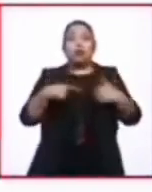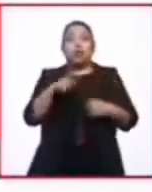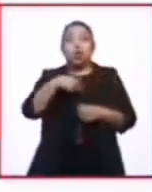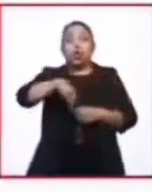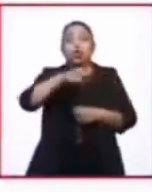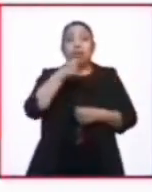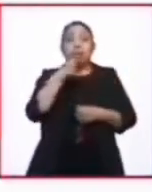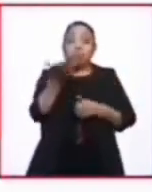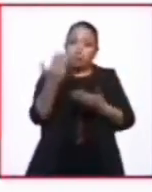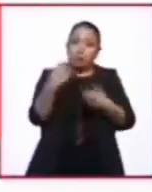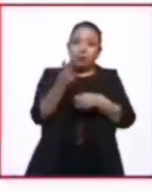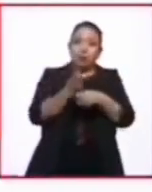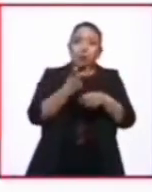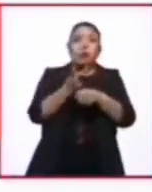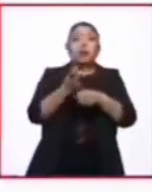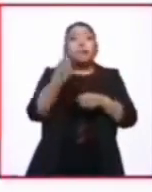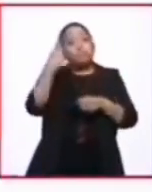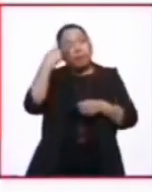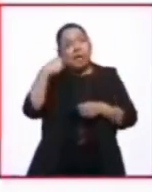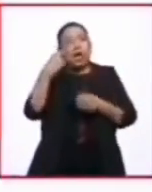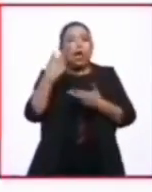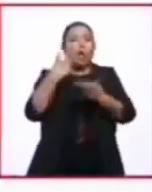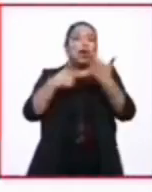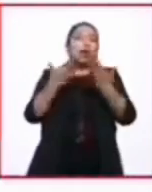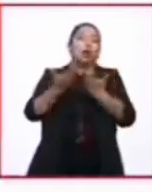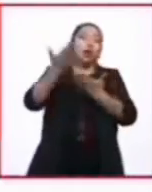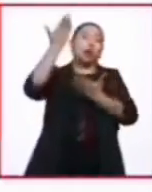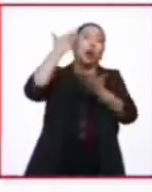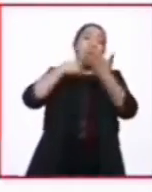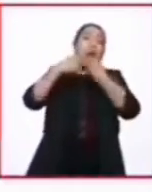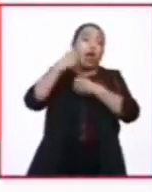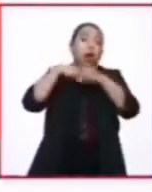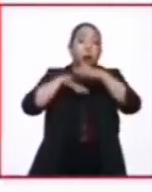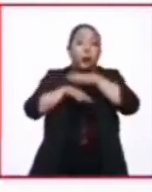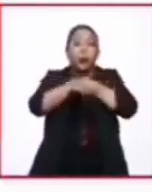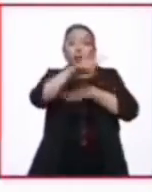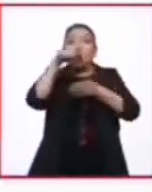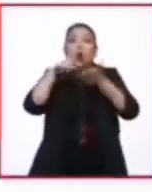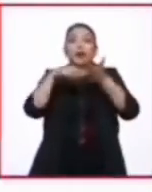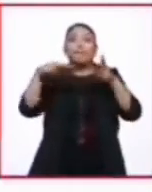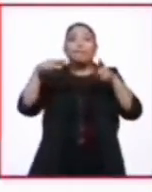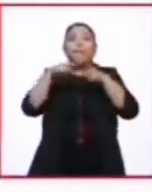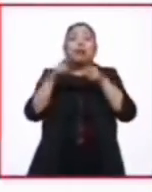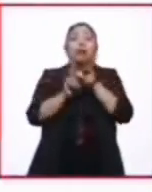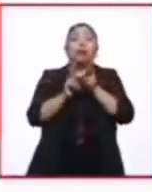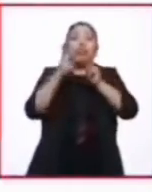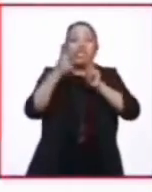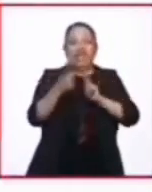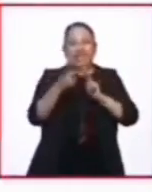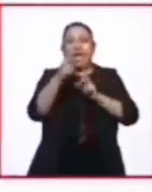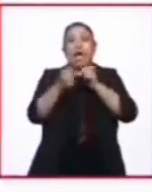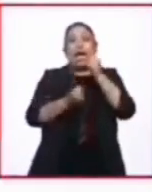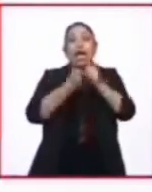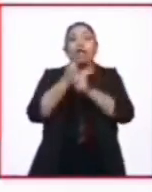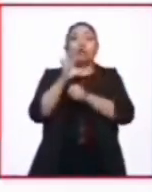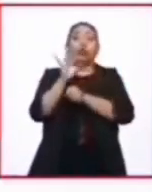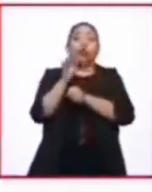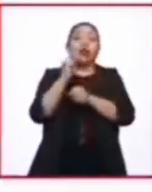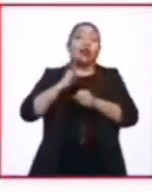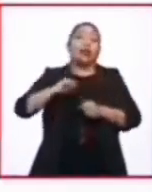infantil, invitándolo a viajar en el tiempo y así sumergirlo en un patio de vecindad de los años 40 del siglo